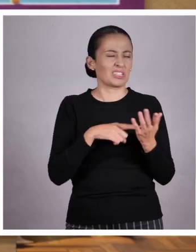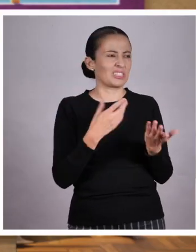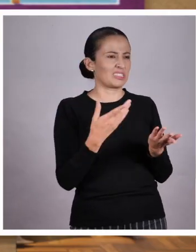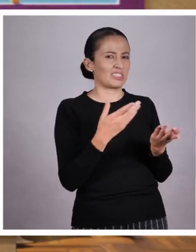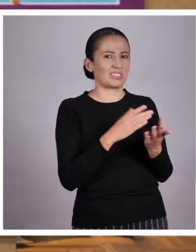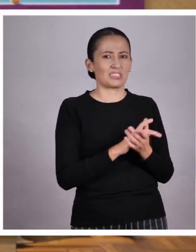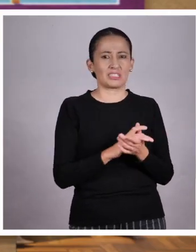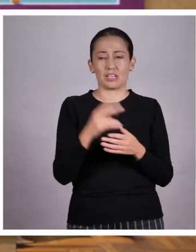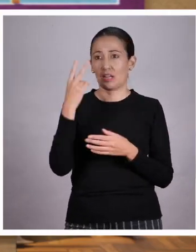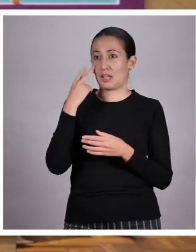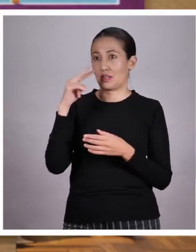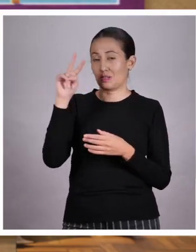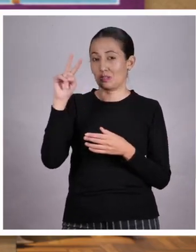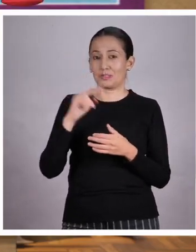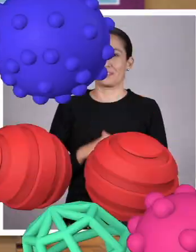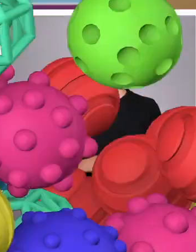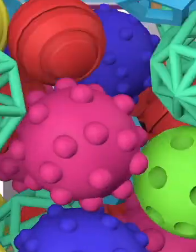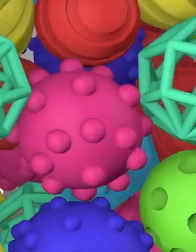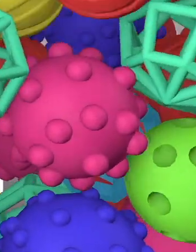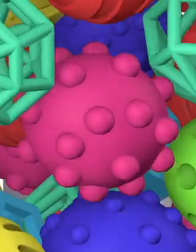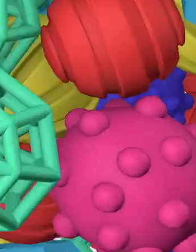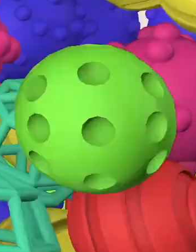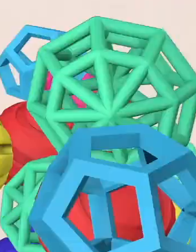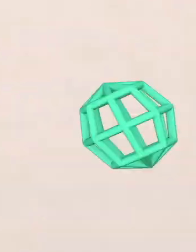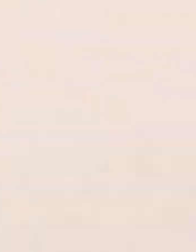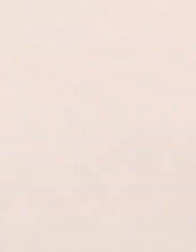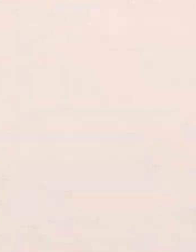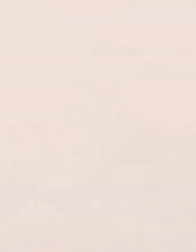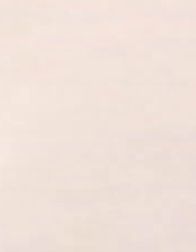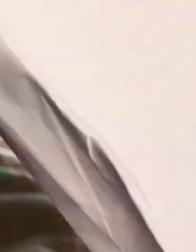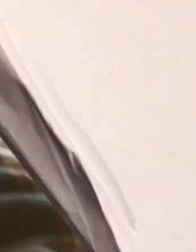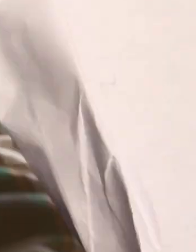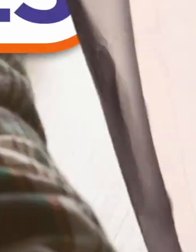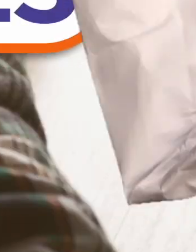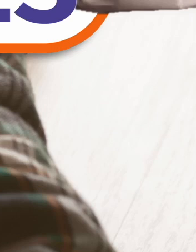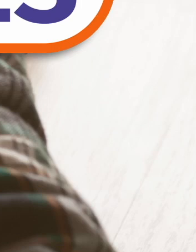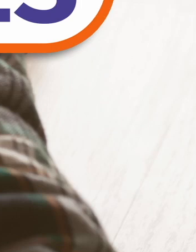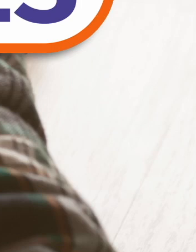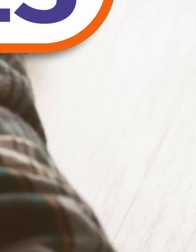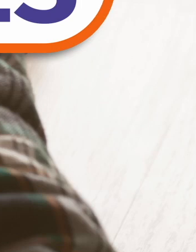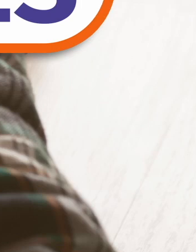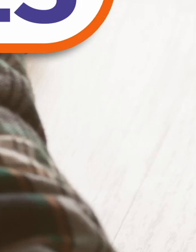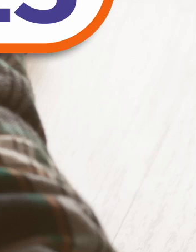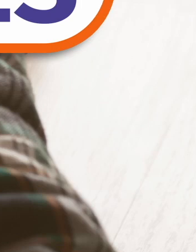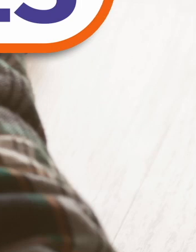dijiste, nos vemos, topes.